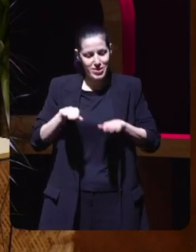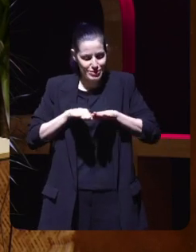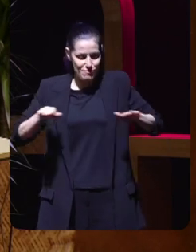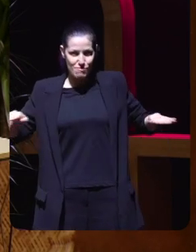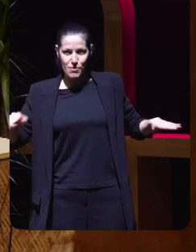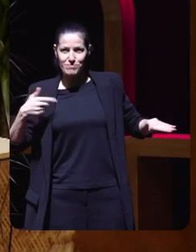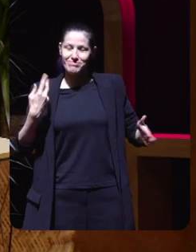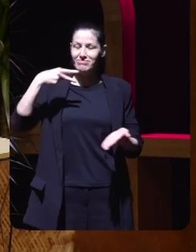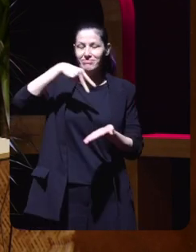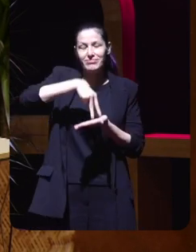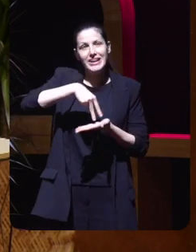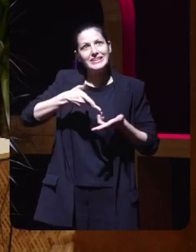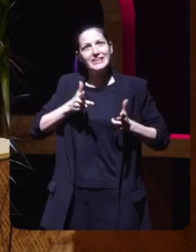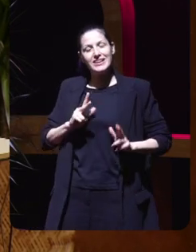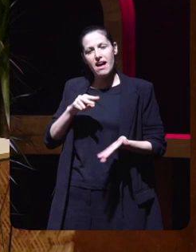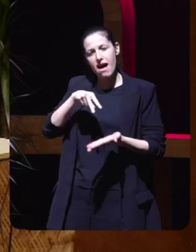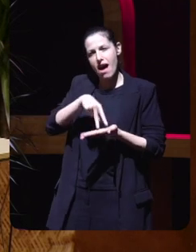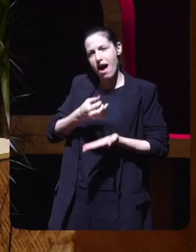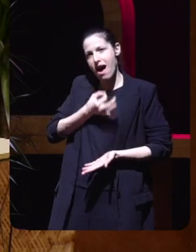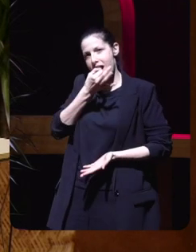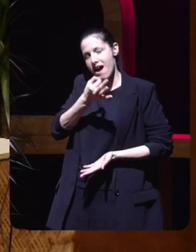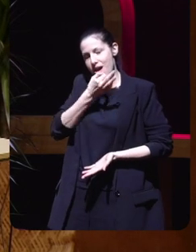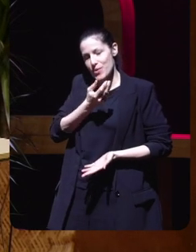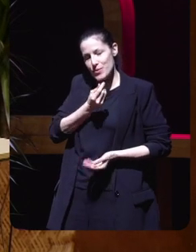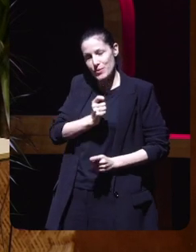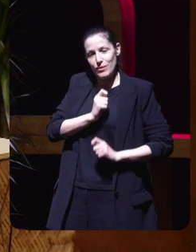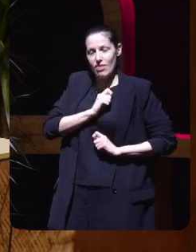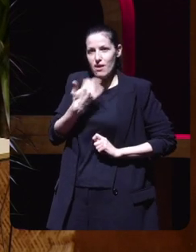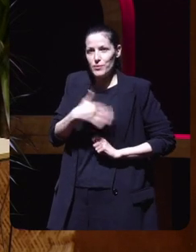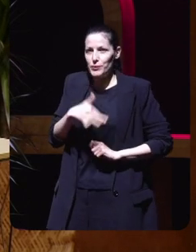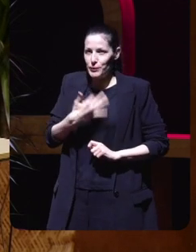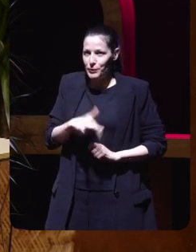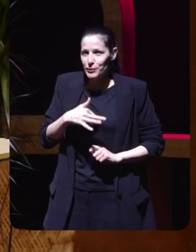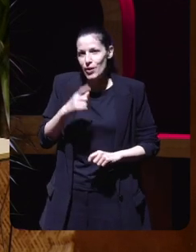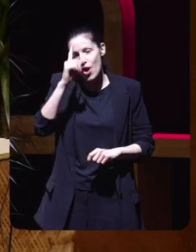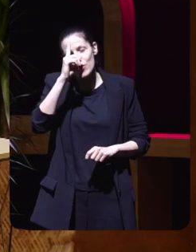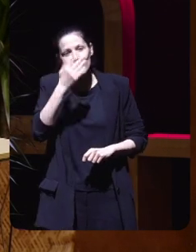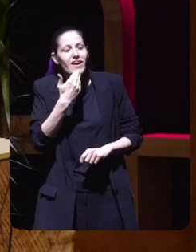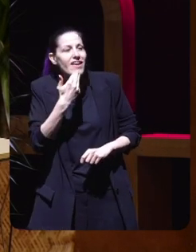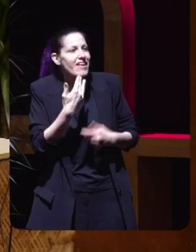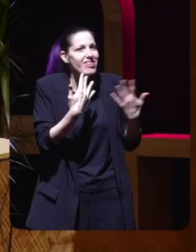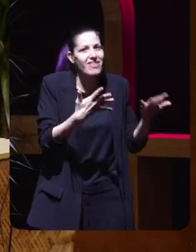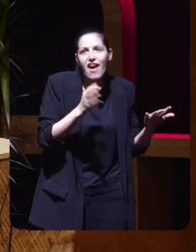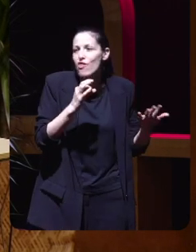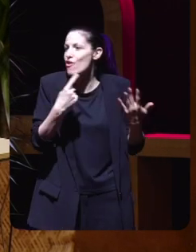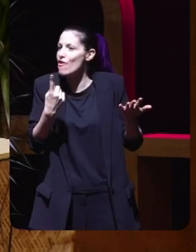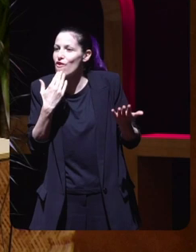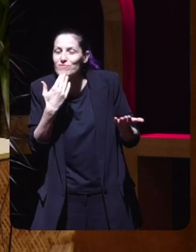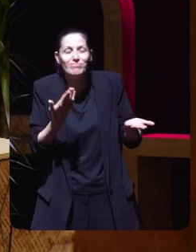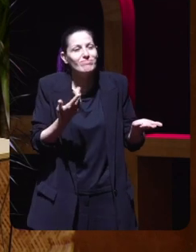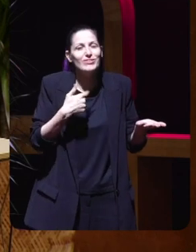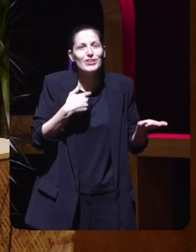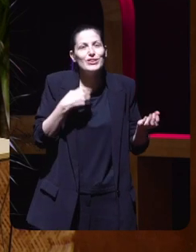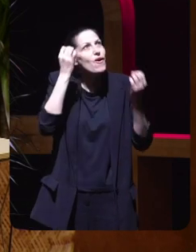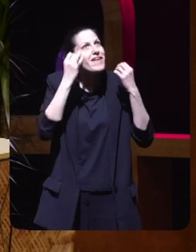verme Aquí sentada pues es algo que no en esta situación si si candotina de thanos o seis sanos y más si no hay alguna vez no